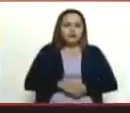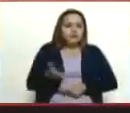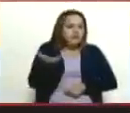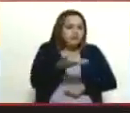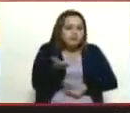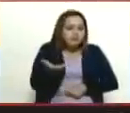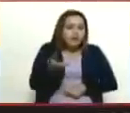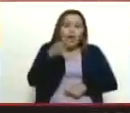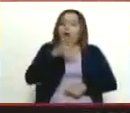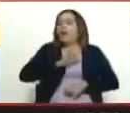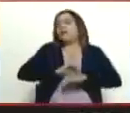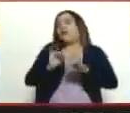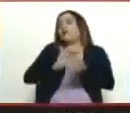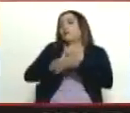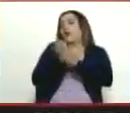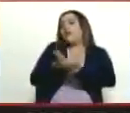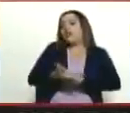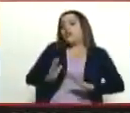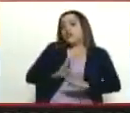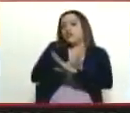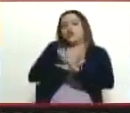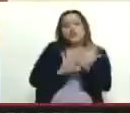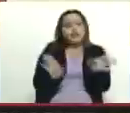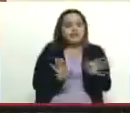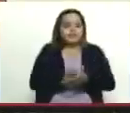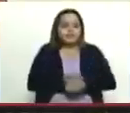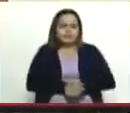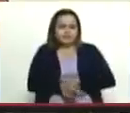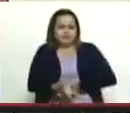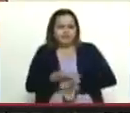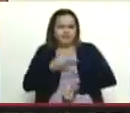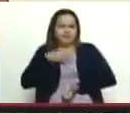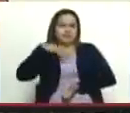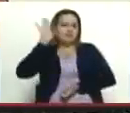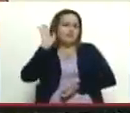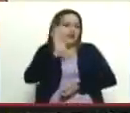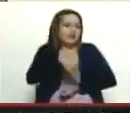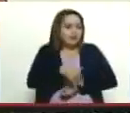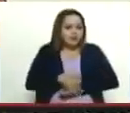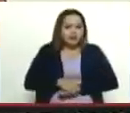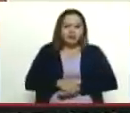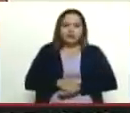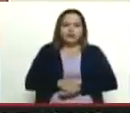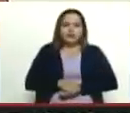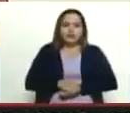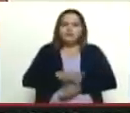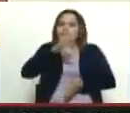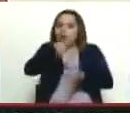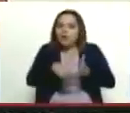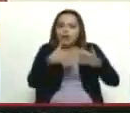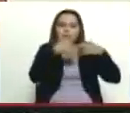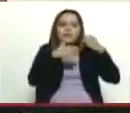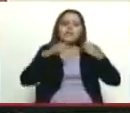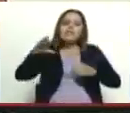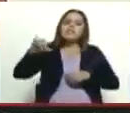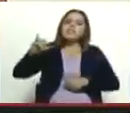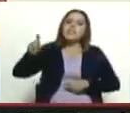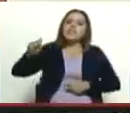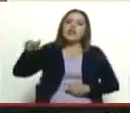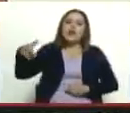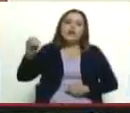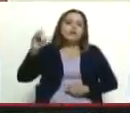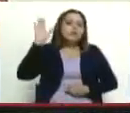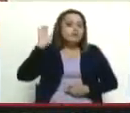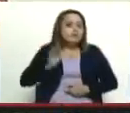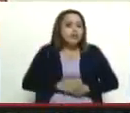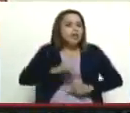No se acabaron las sanciones, róbense SIGGO. Y uno dice, bueno, se van a robar SIGGO, ¿vale? Y